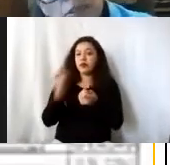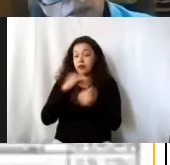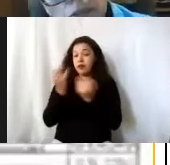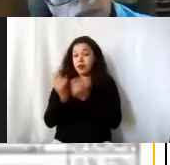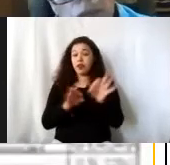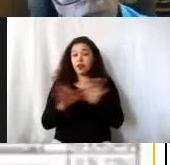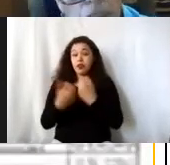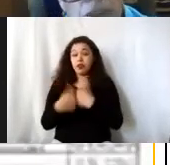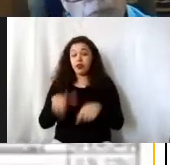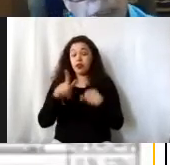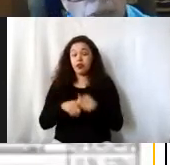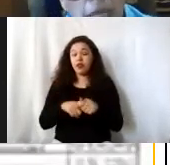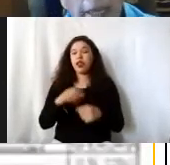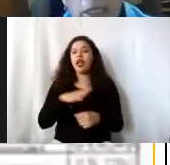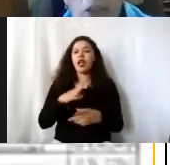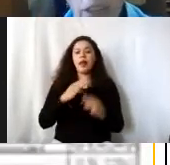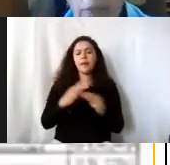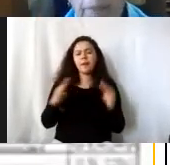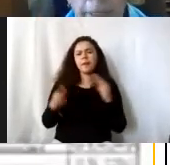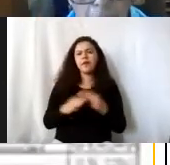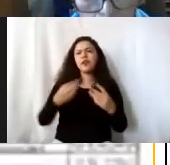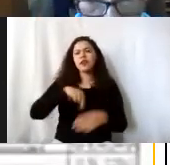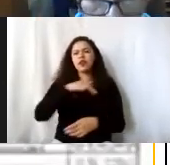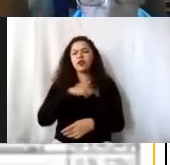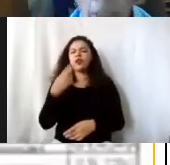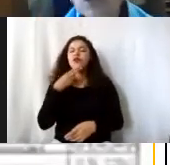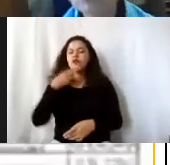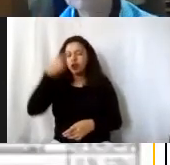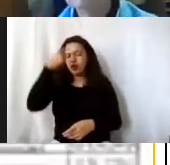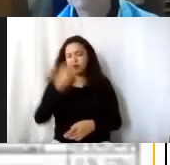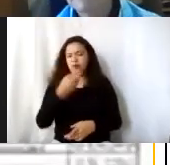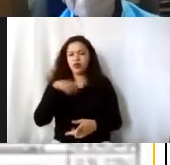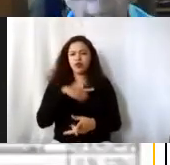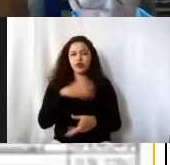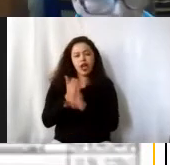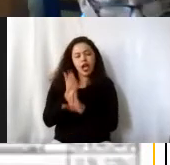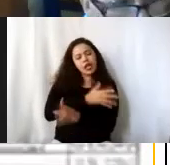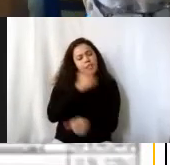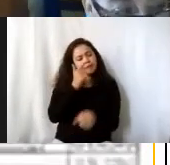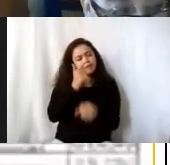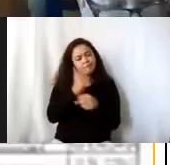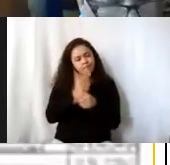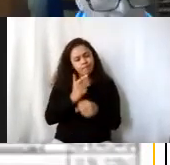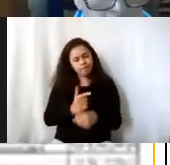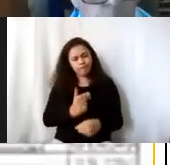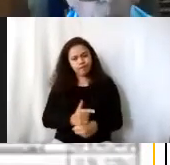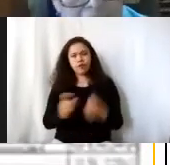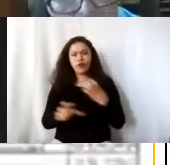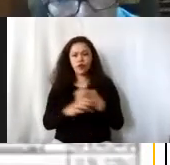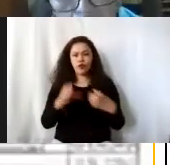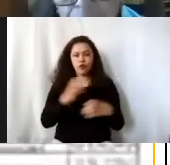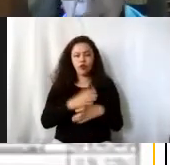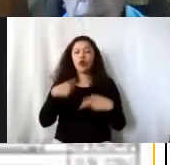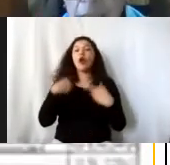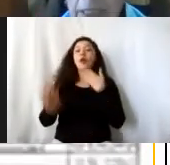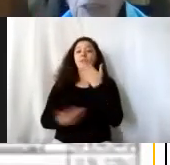social son instrumentos que nos sirven para hacer un diagnóstico, para hacer propuestas